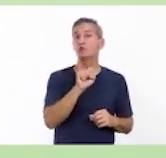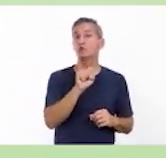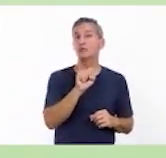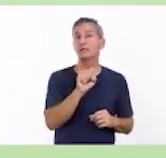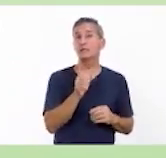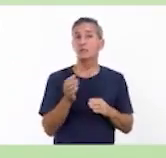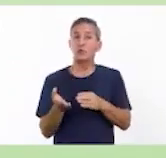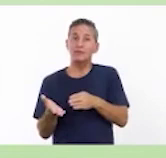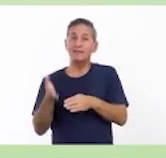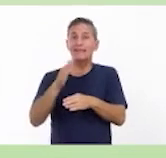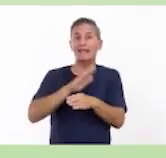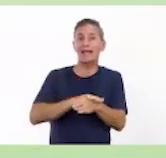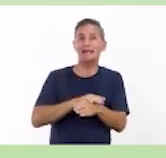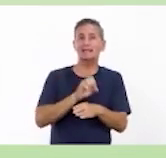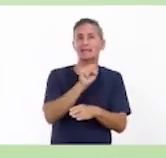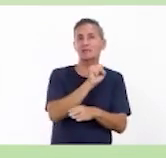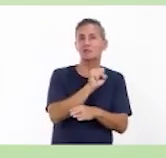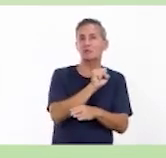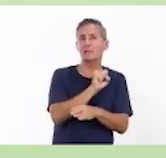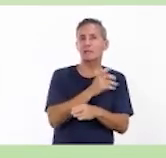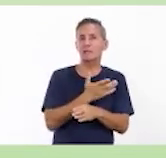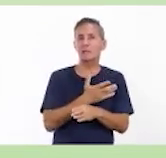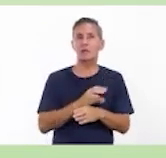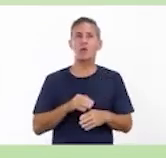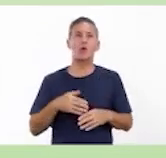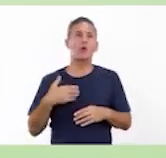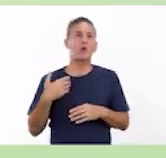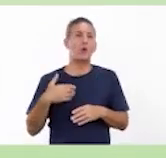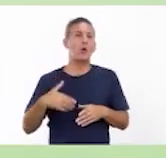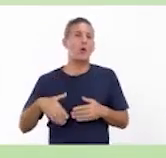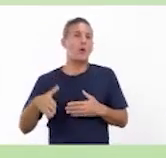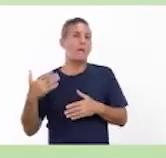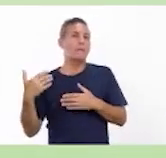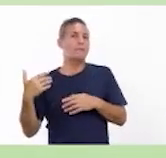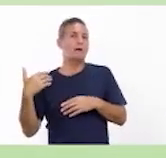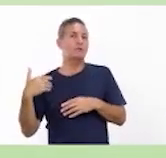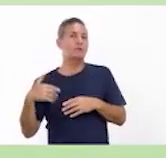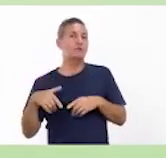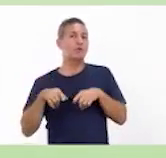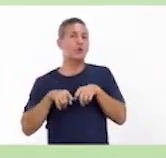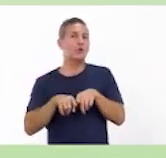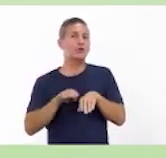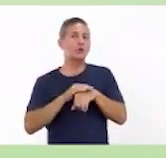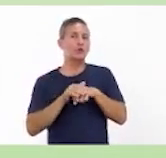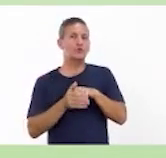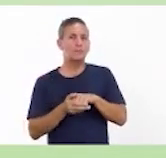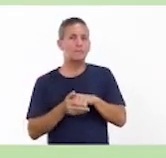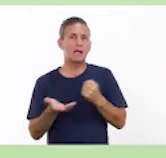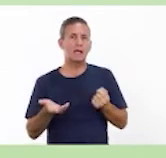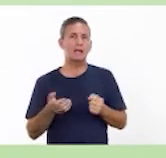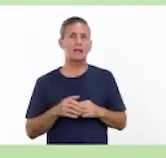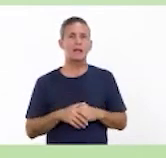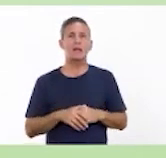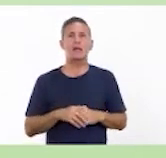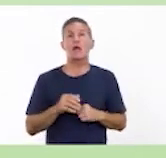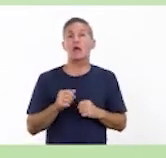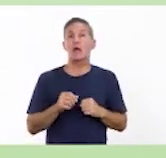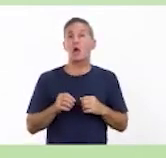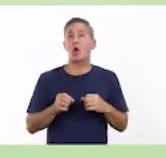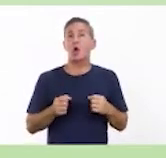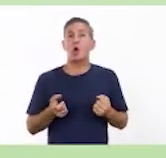más pronombre delante del sustantivo. Pasó la tarde con su hermana. Sustantivo más